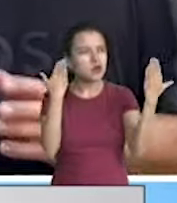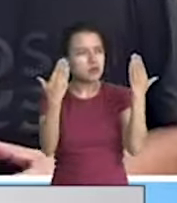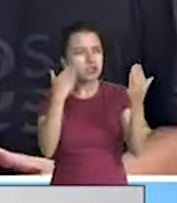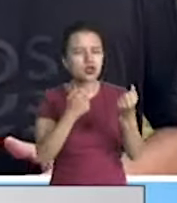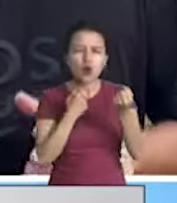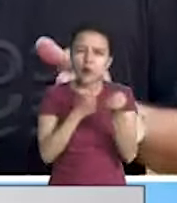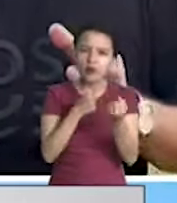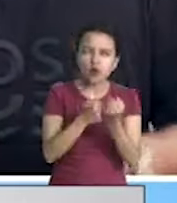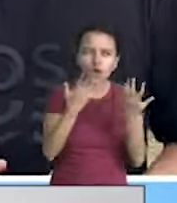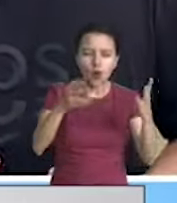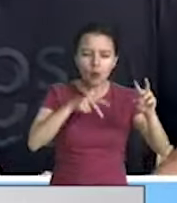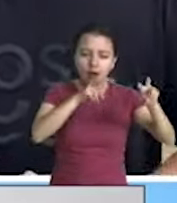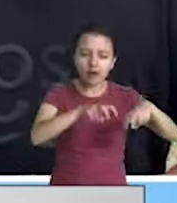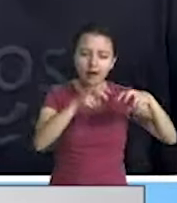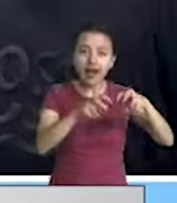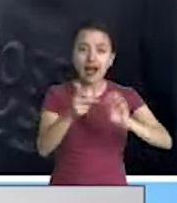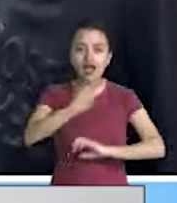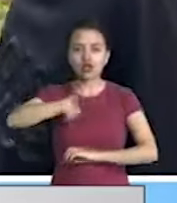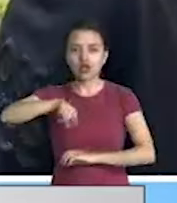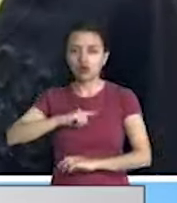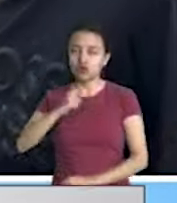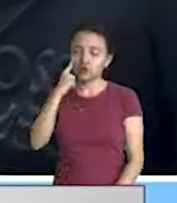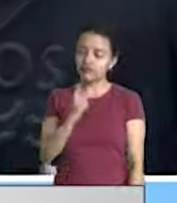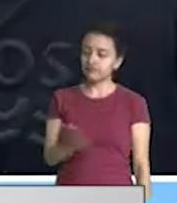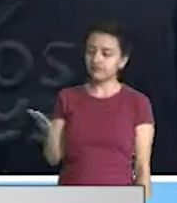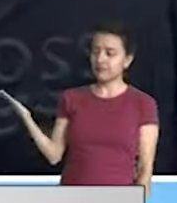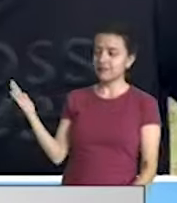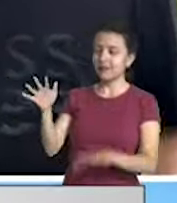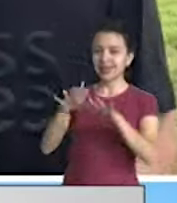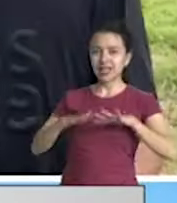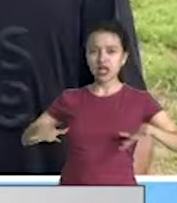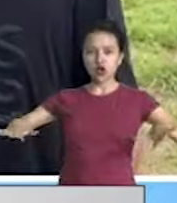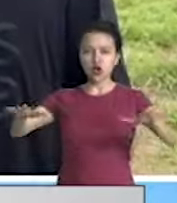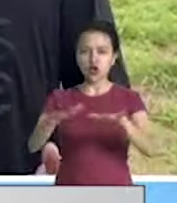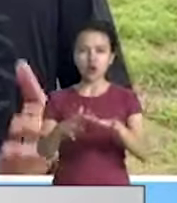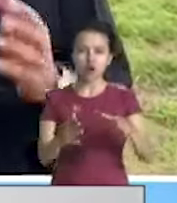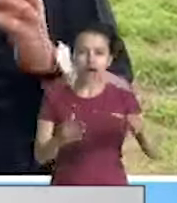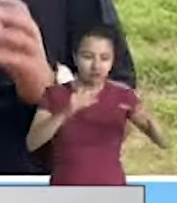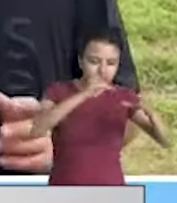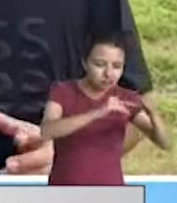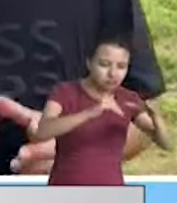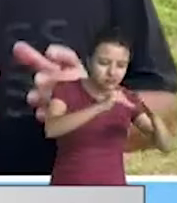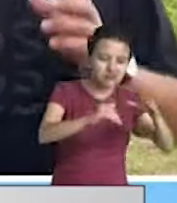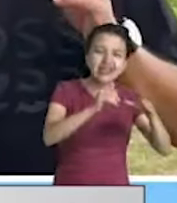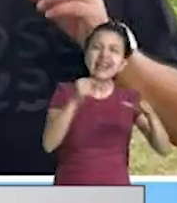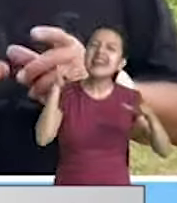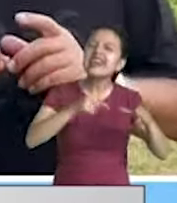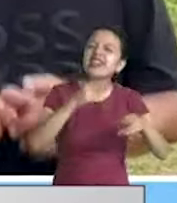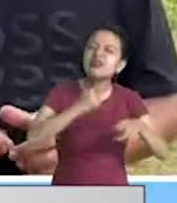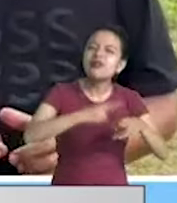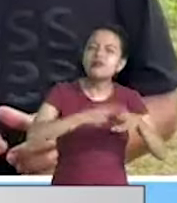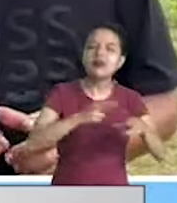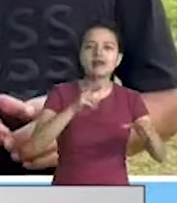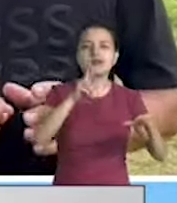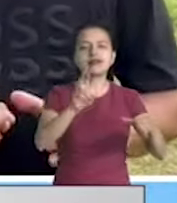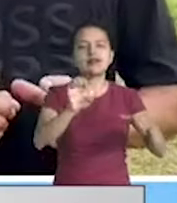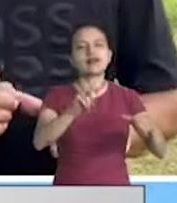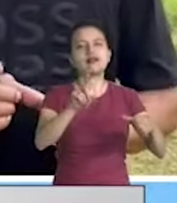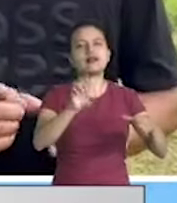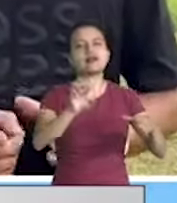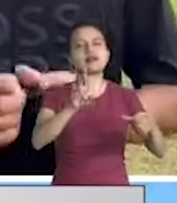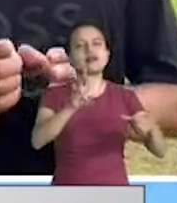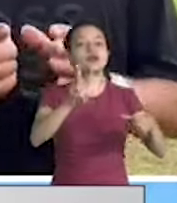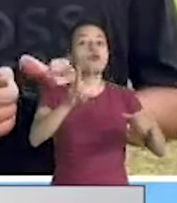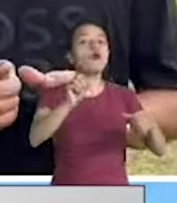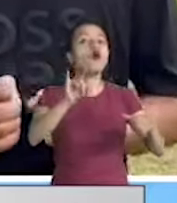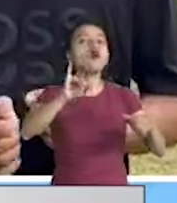y agrícolas sean viables. En predios como estos, un reservorio es necesario y fundamental para que la